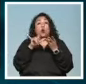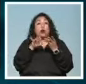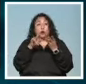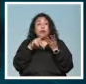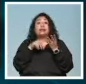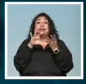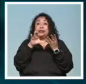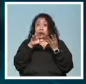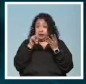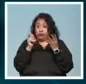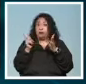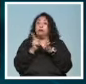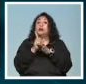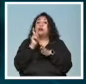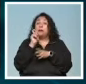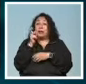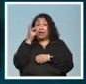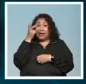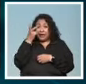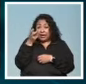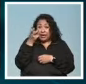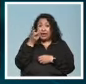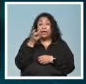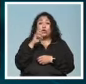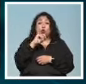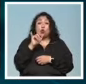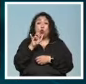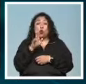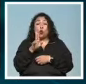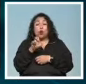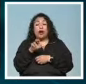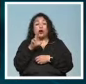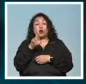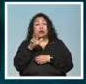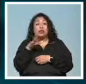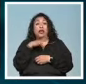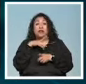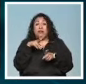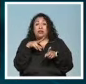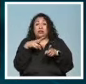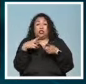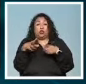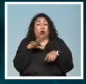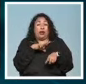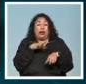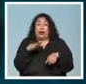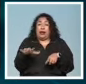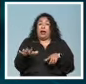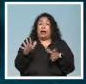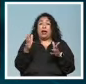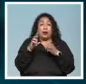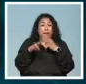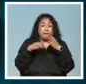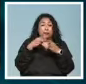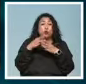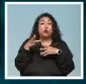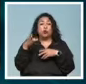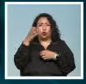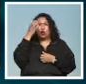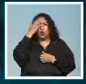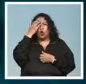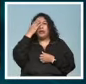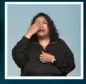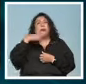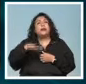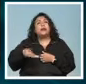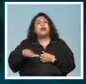con Cervantes. Y es precisamente Juan Ruiz de Alarcón el que tiene una visión universal, porque él conocía